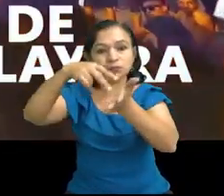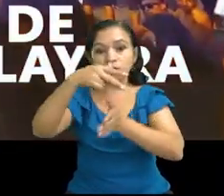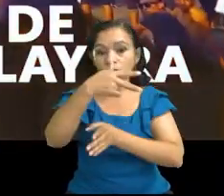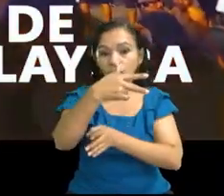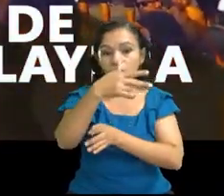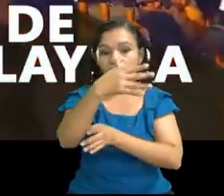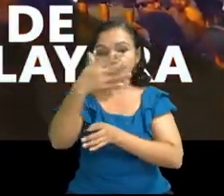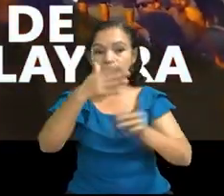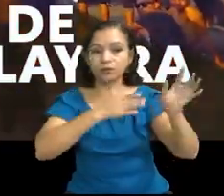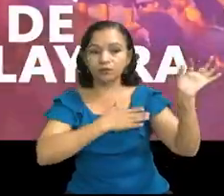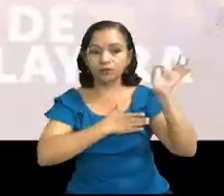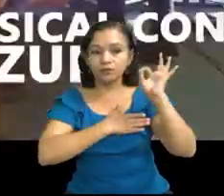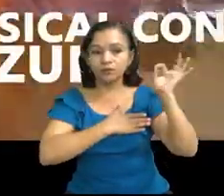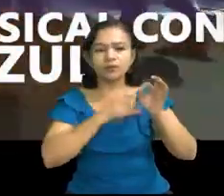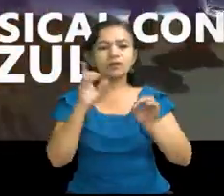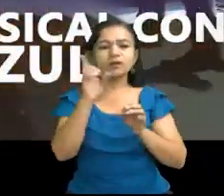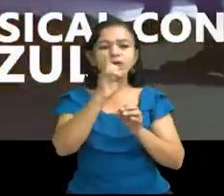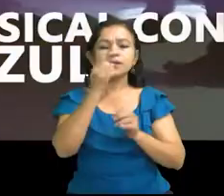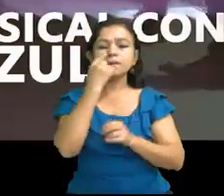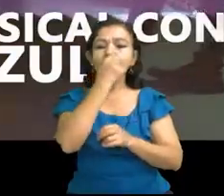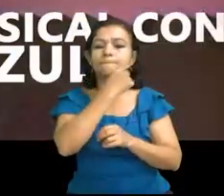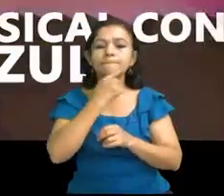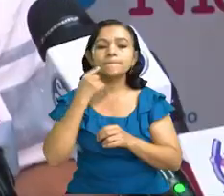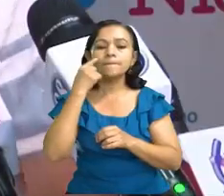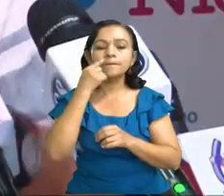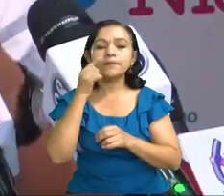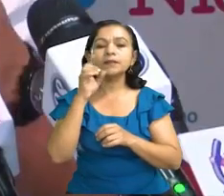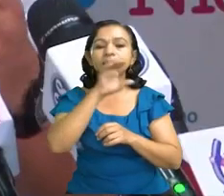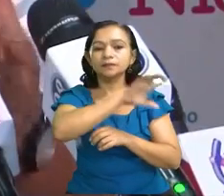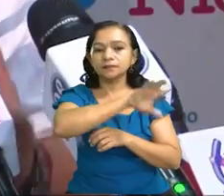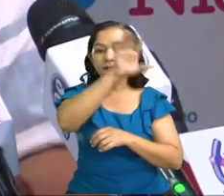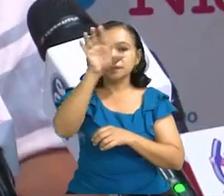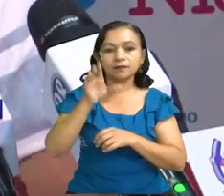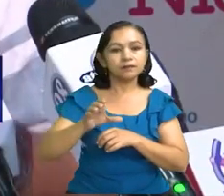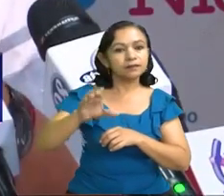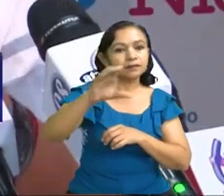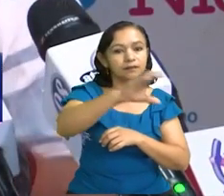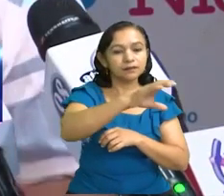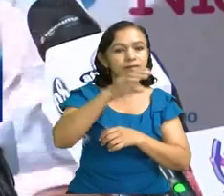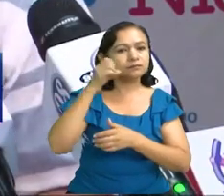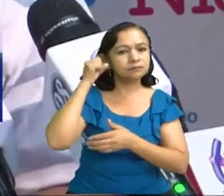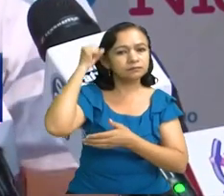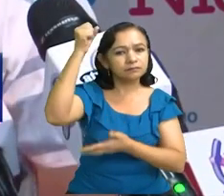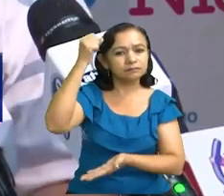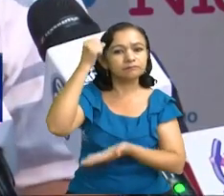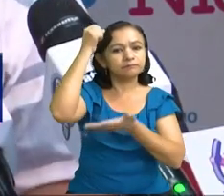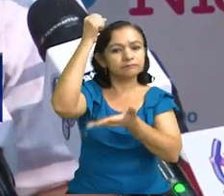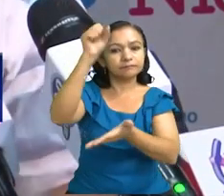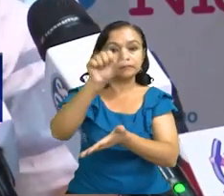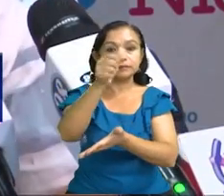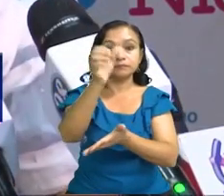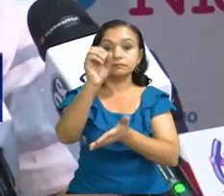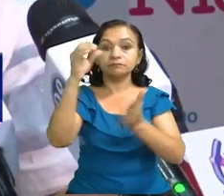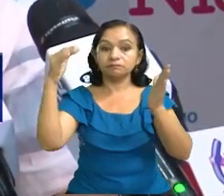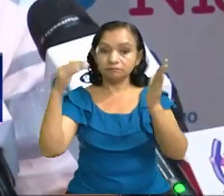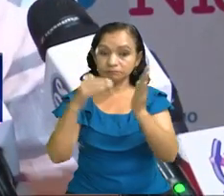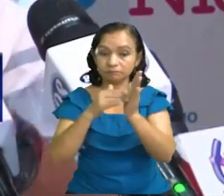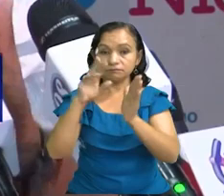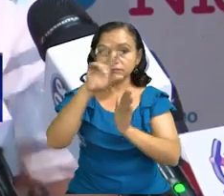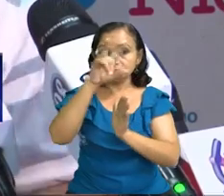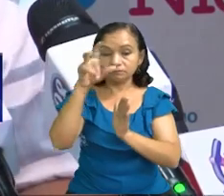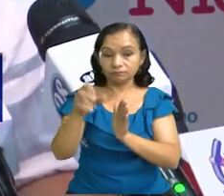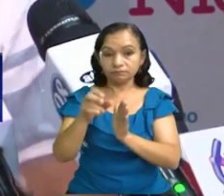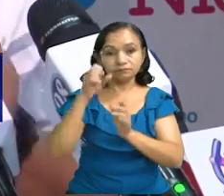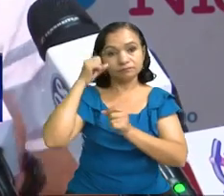9 de febrero en el Centro Recreativo La Boquita de Carazo. Vamos a tener en premio aproximadamente 60.000 córdobas para